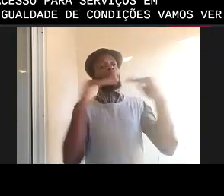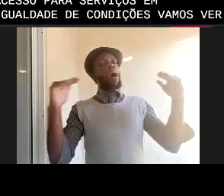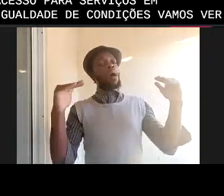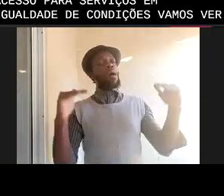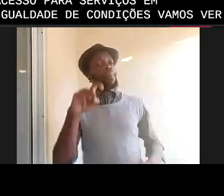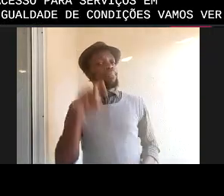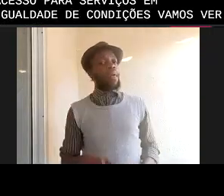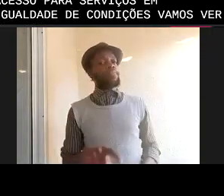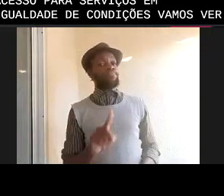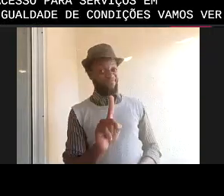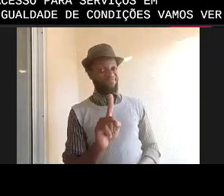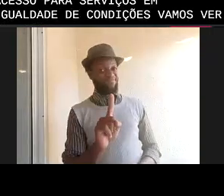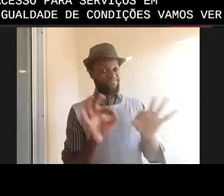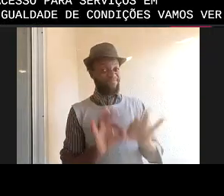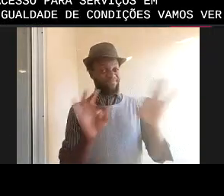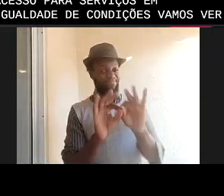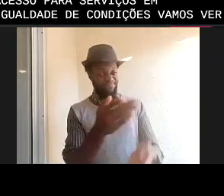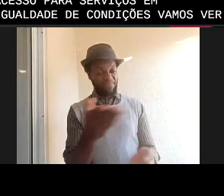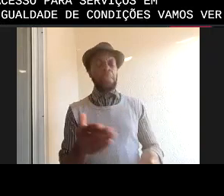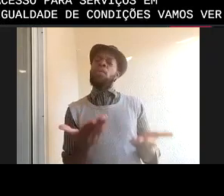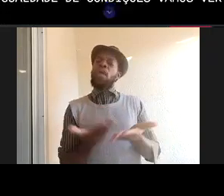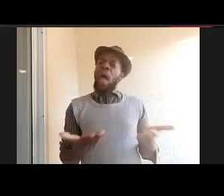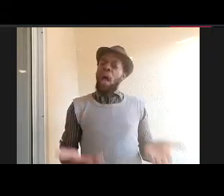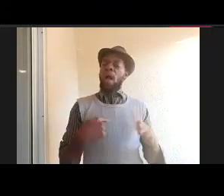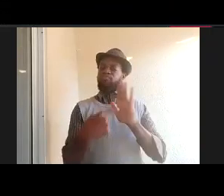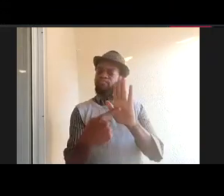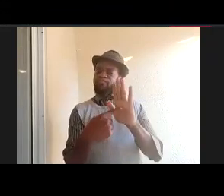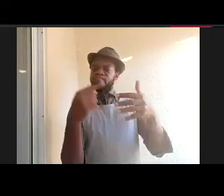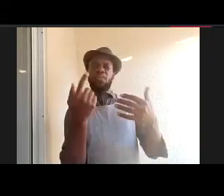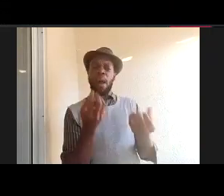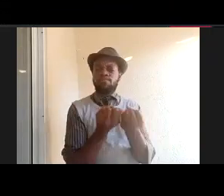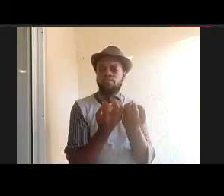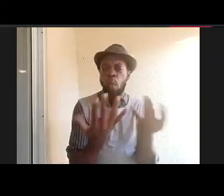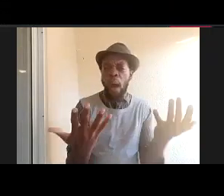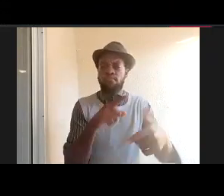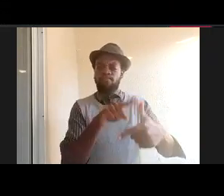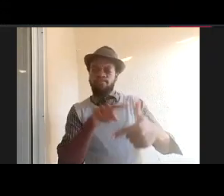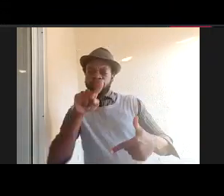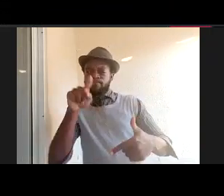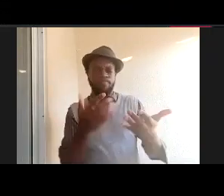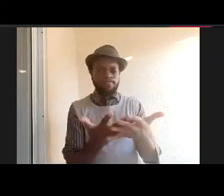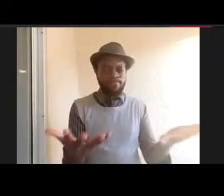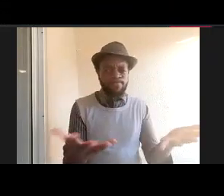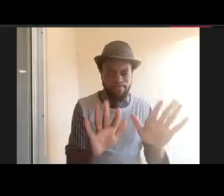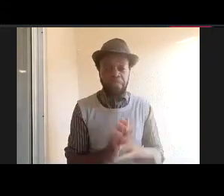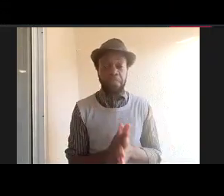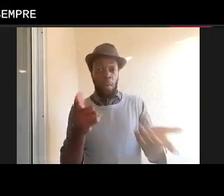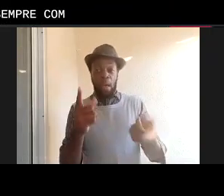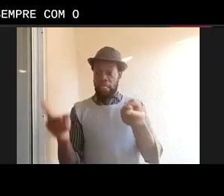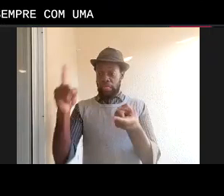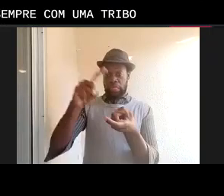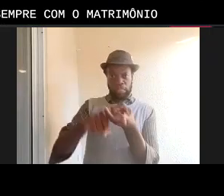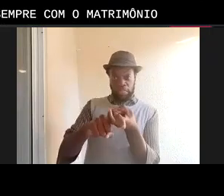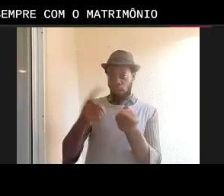un poco datos estadísticos en cuanto al matrimonio, la actividad sexual y el uso